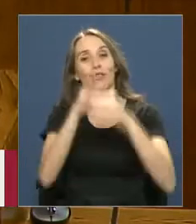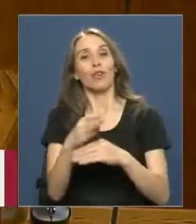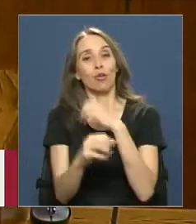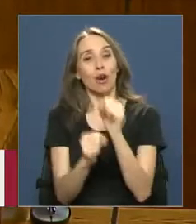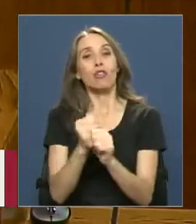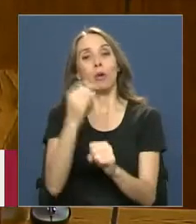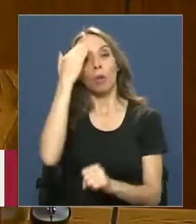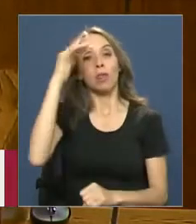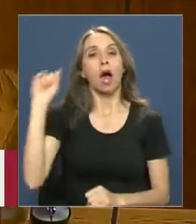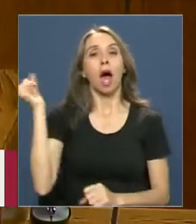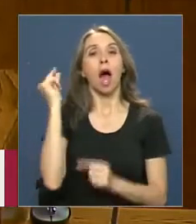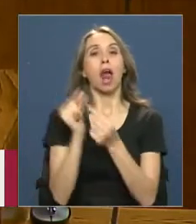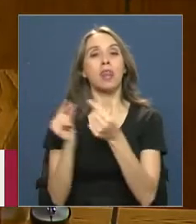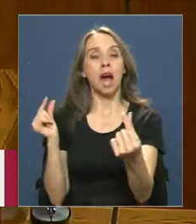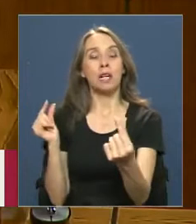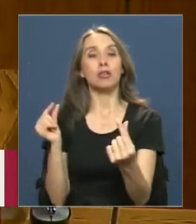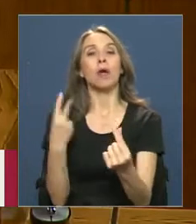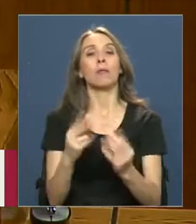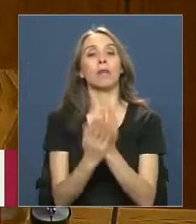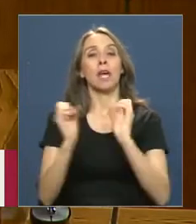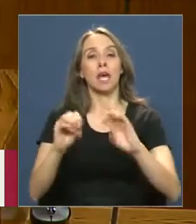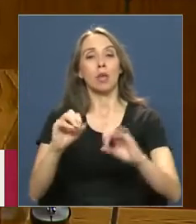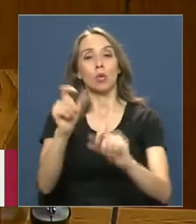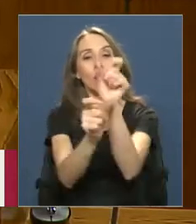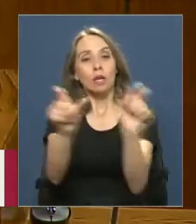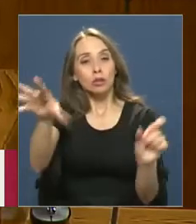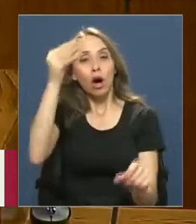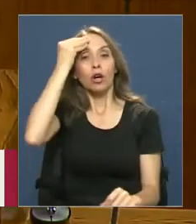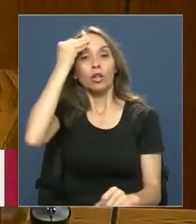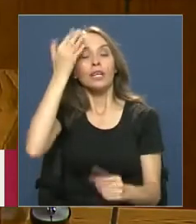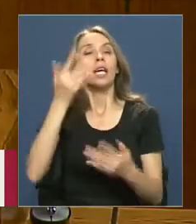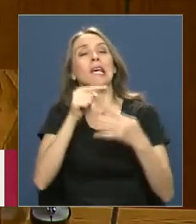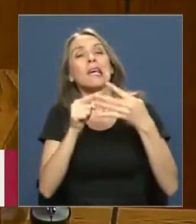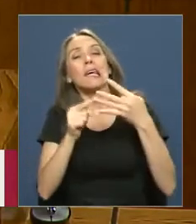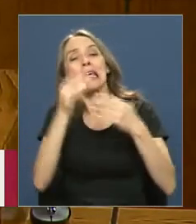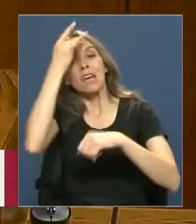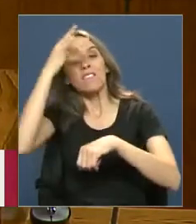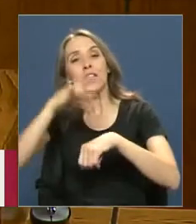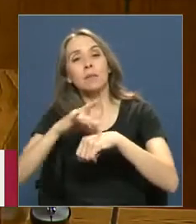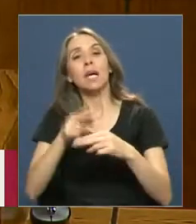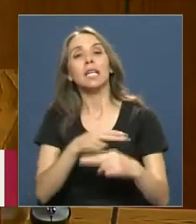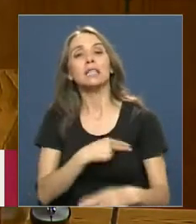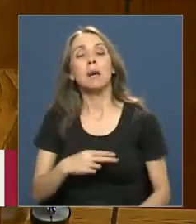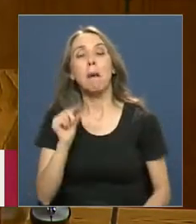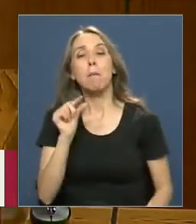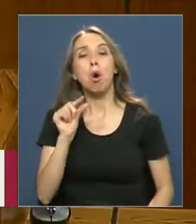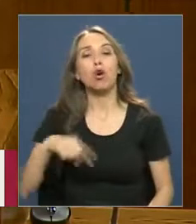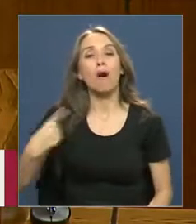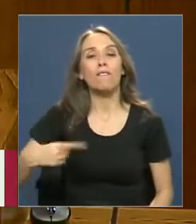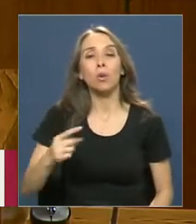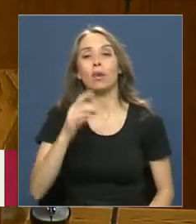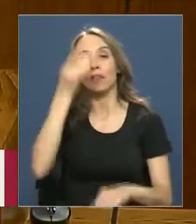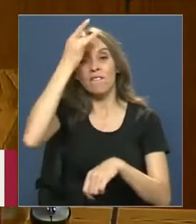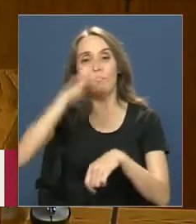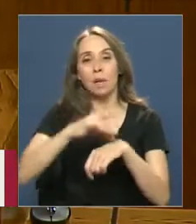como el Día Nacional de la Educación y Concientización de las Enfermedades denominadas poco frecuentes, raras